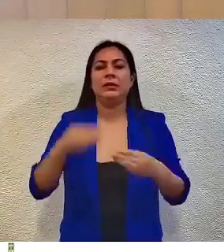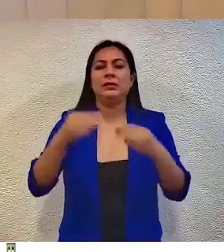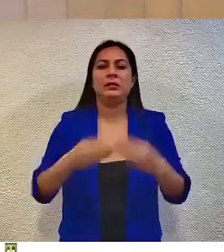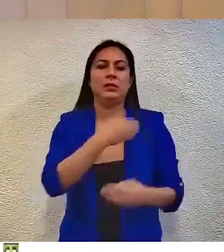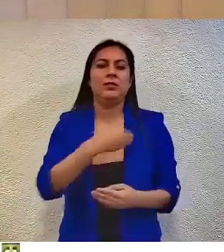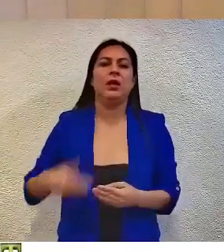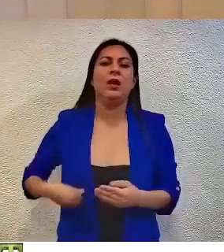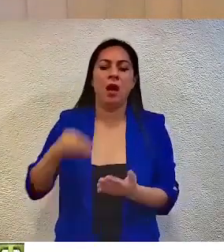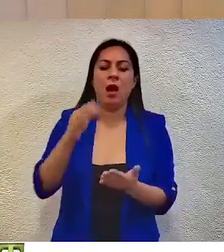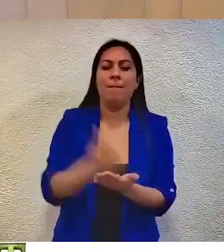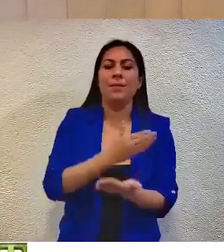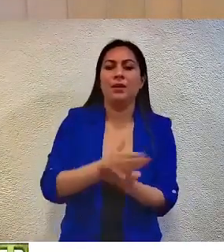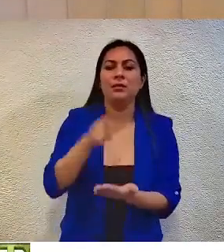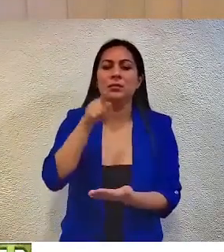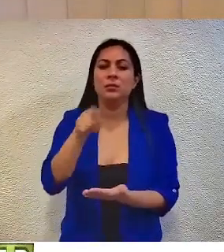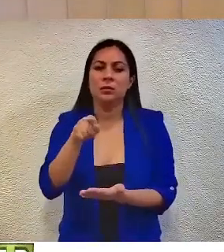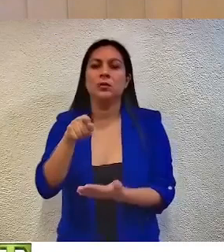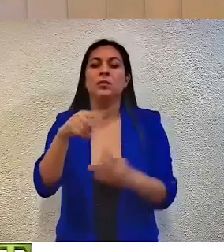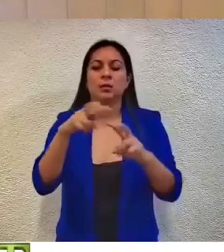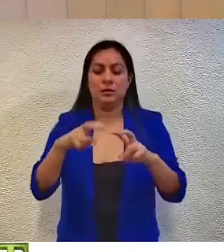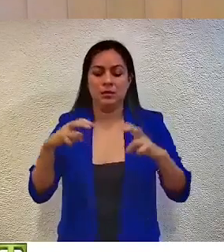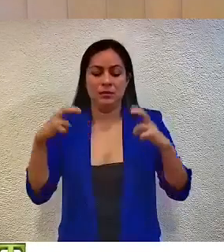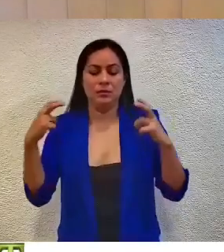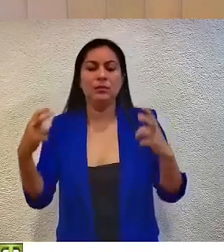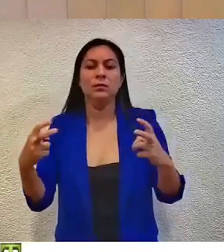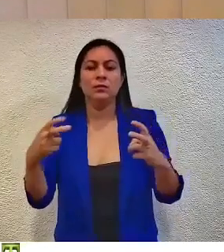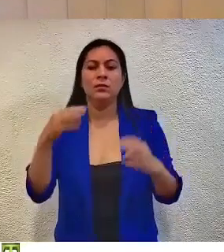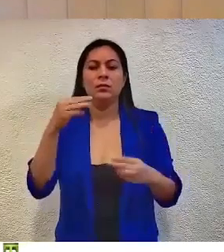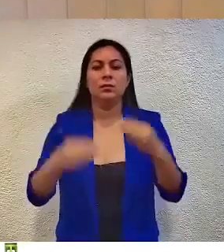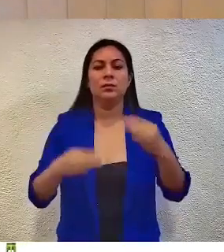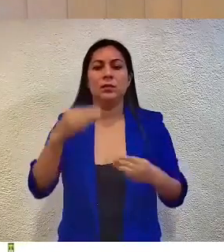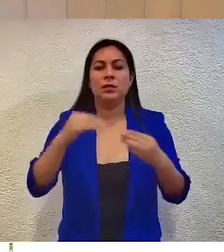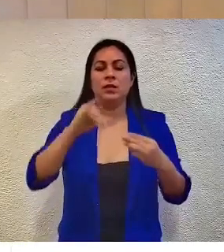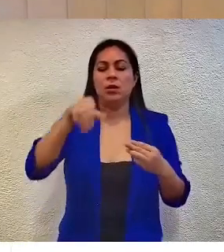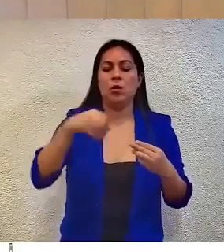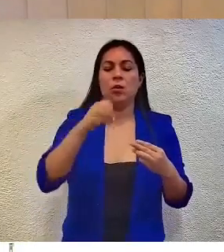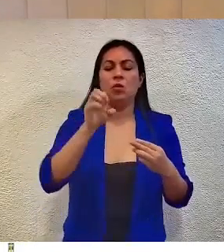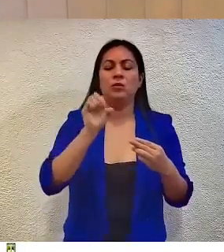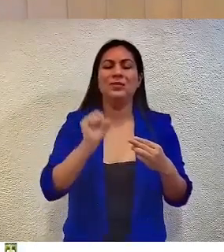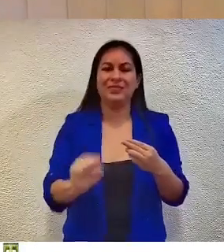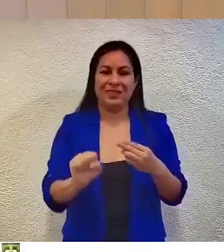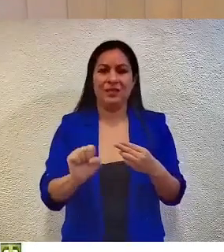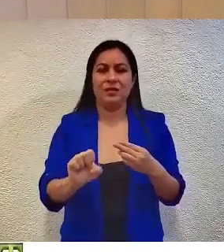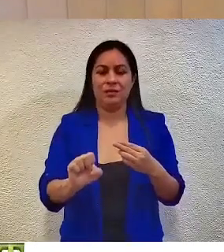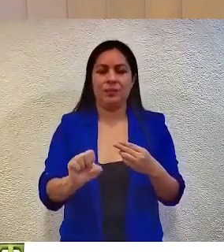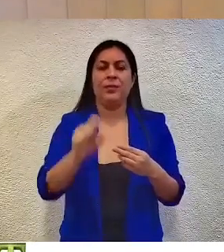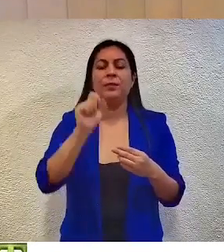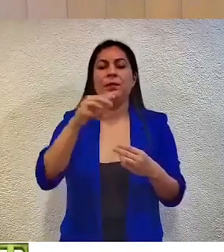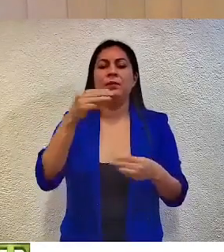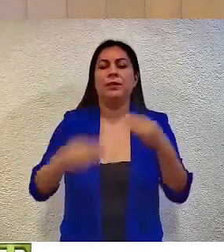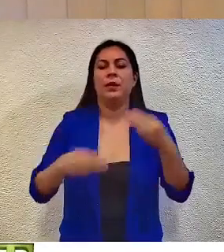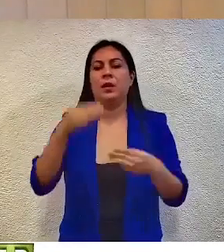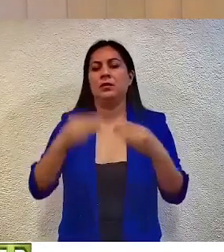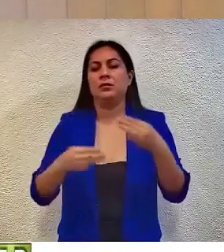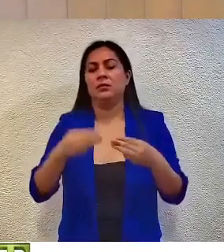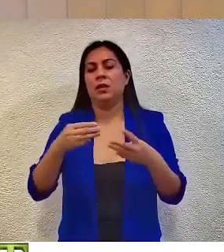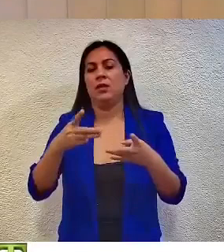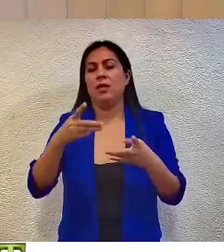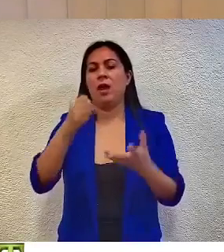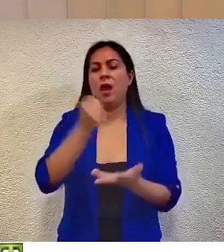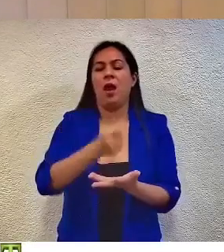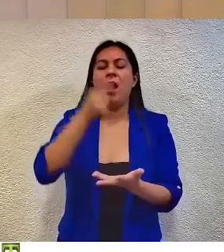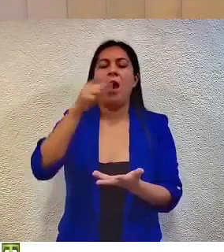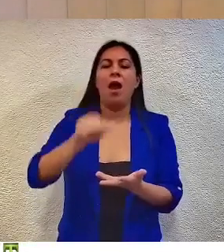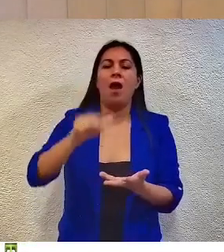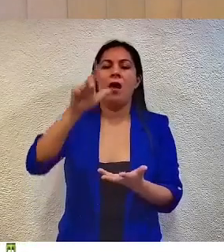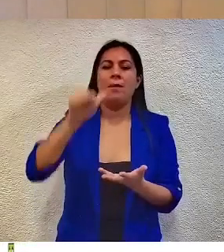Hago constar que además de usted se encuentran en esta sala de pleno el magistrado José Inés Betancur Salgado y las magistradas Almadelia Eugenio Alcaraza y La